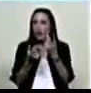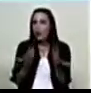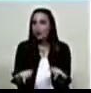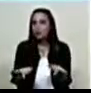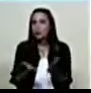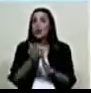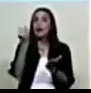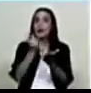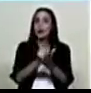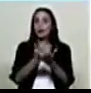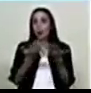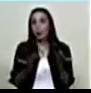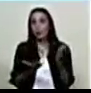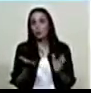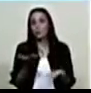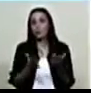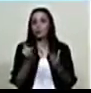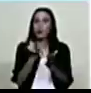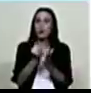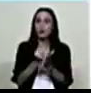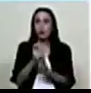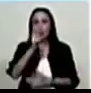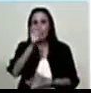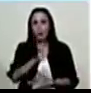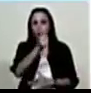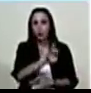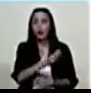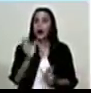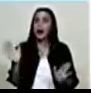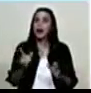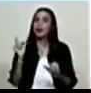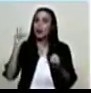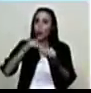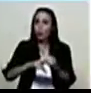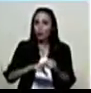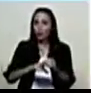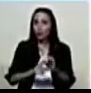Ahí se han inscrito, o mejor dicho, hemos incorporado